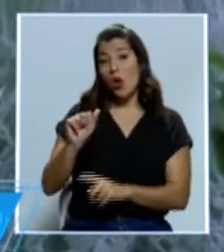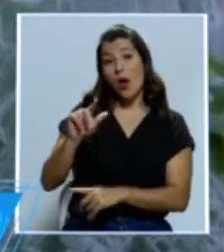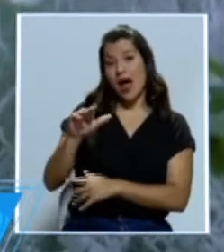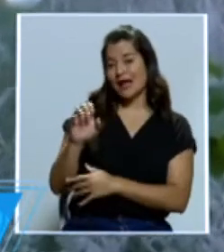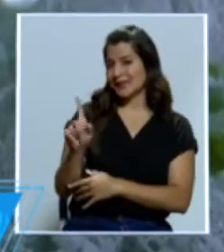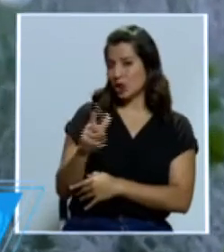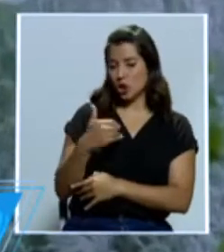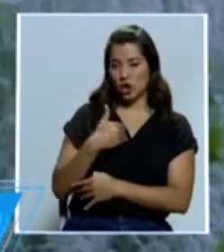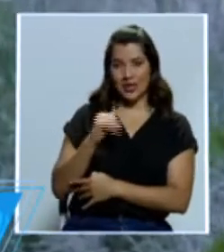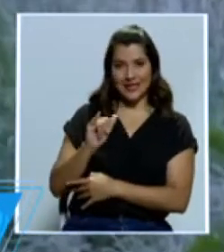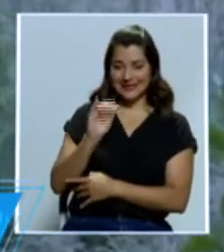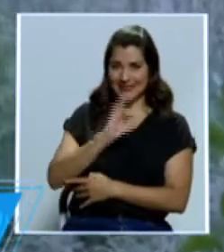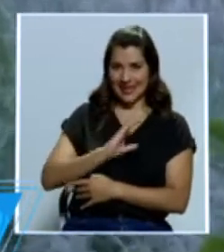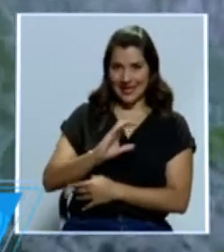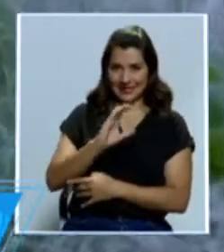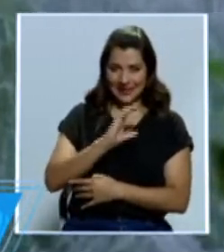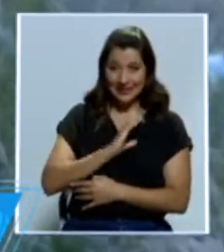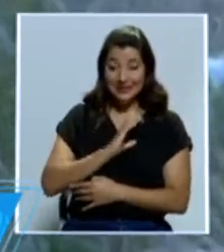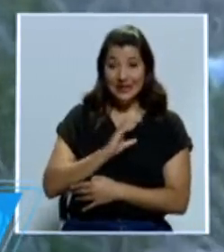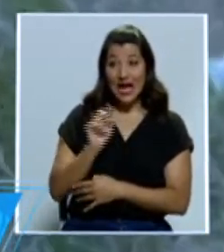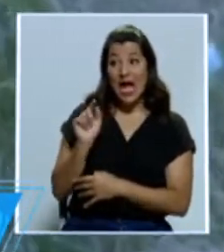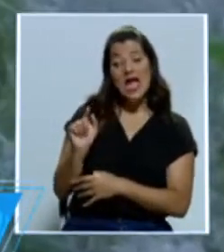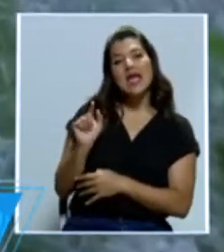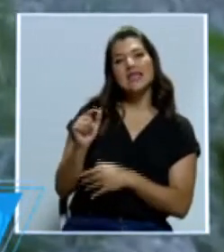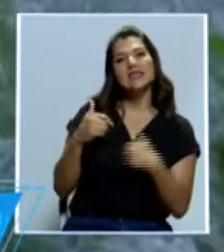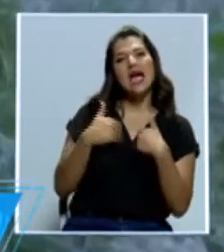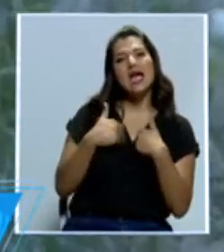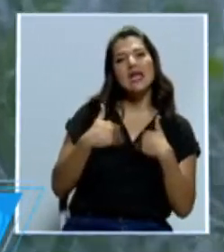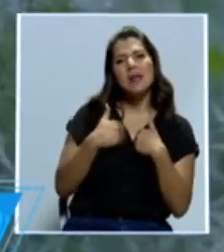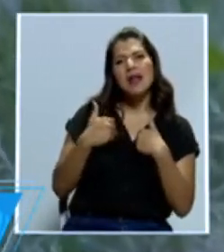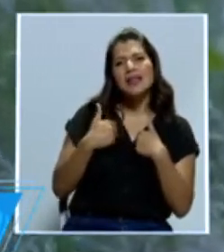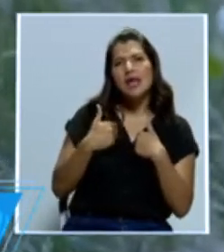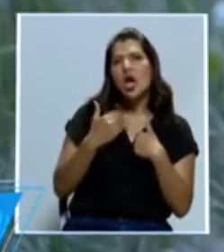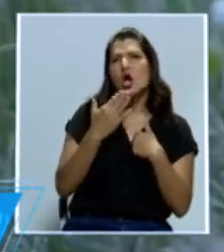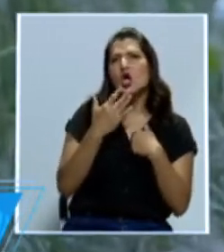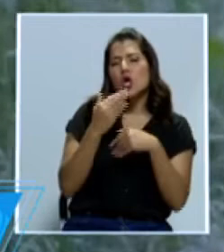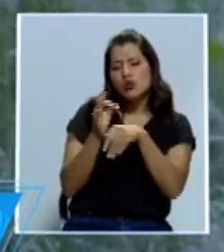gen recesivo que hace que al animal le salgan pequeñas manchas marrones.